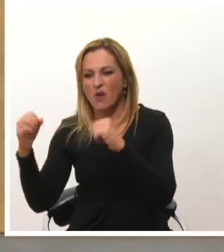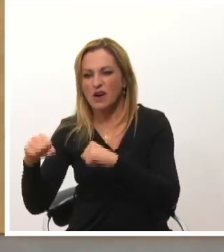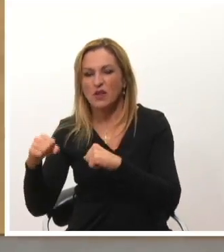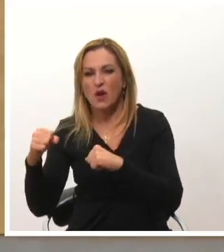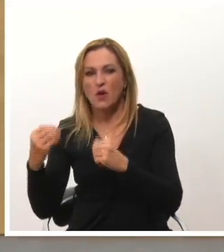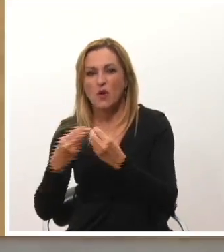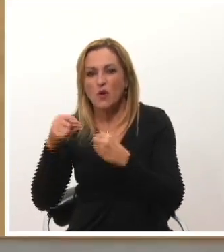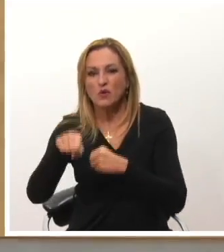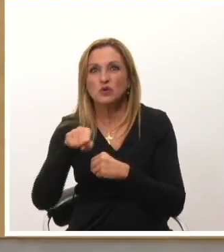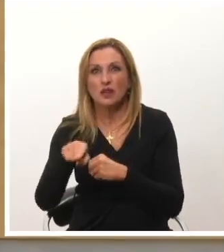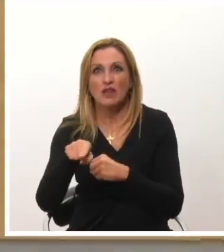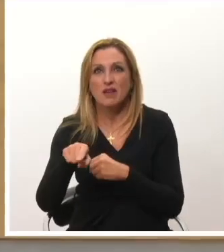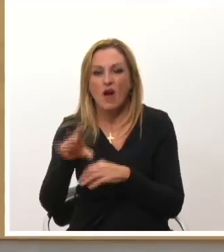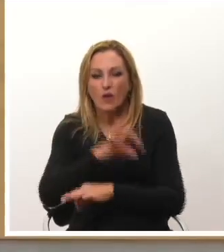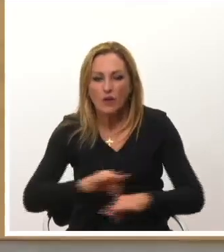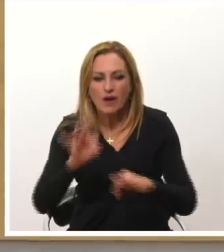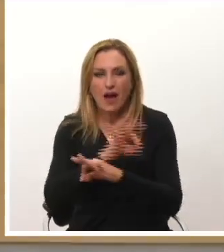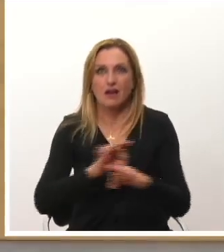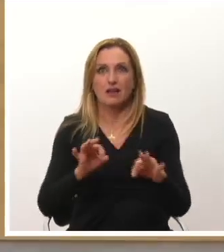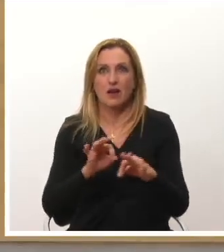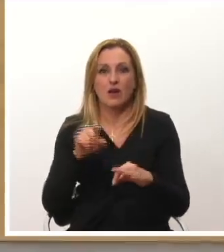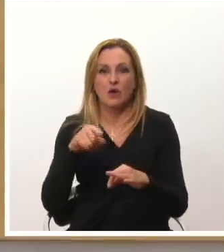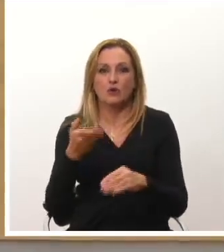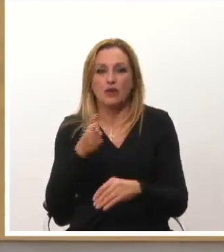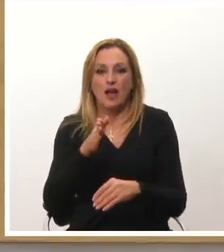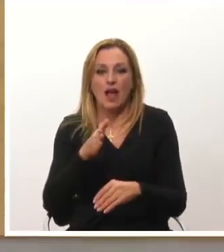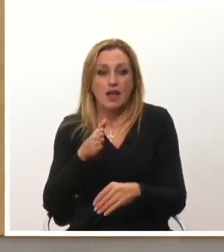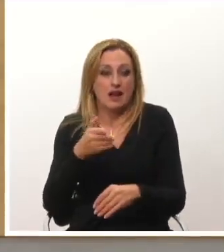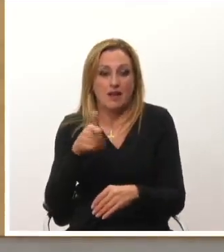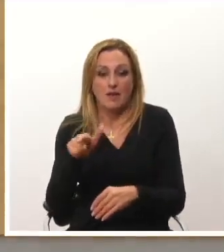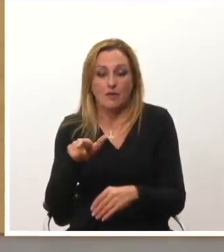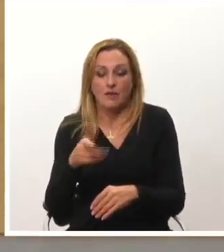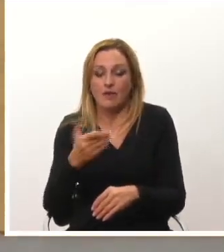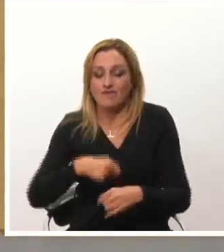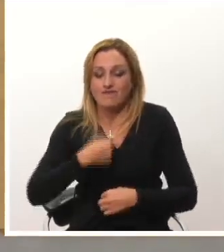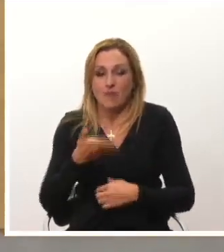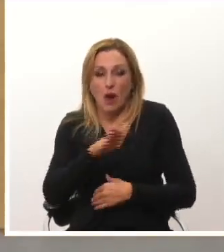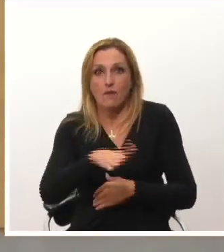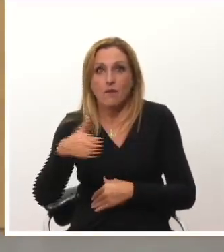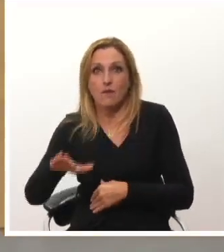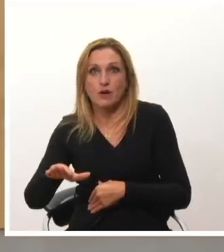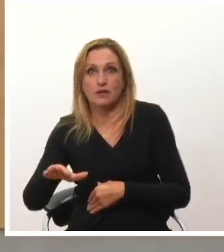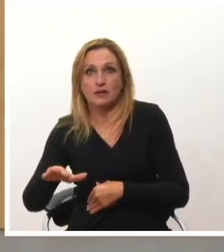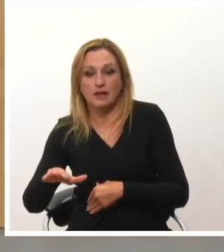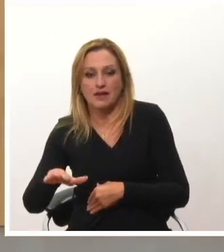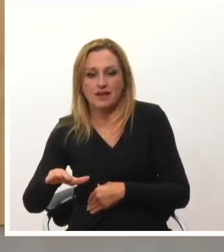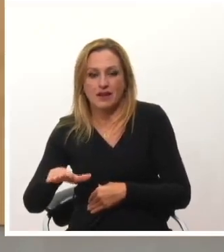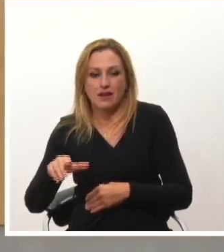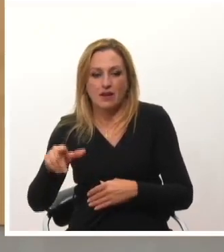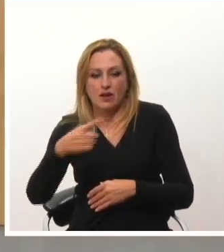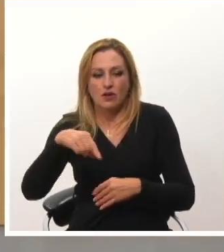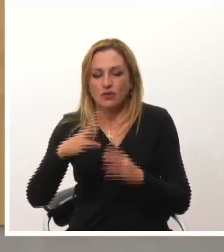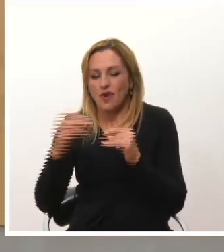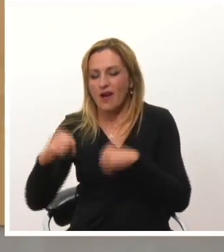ustedes con nada si ustedes lo que busca hacer la muerte civil de la mitad de la población con eso donde usted no vamos a poder tratar ni eso